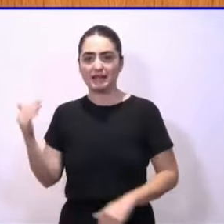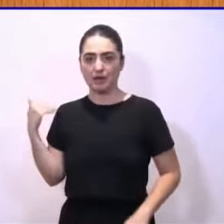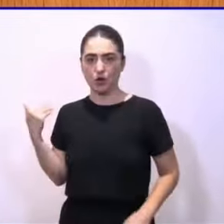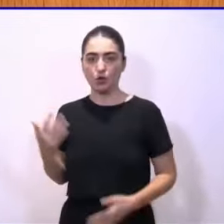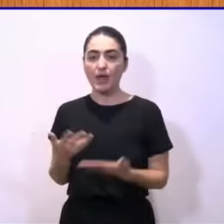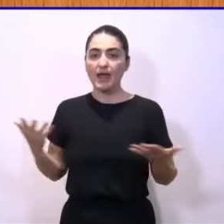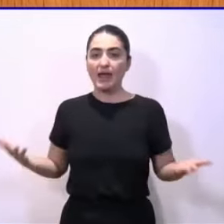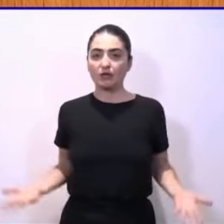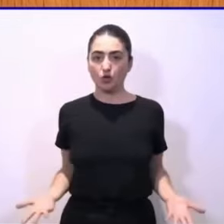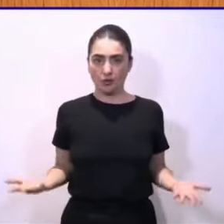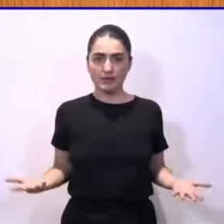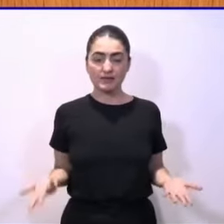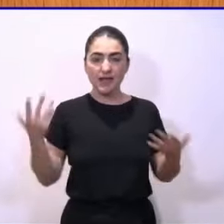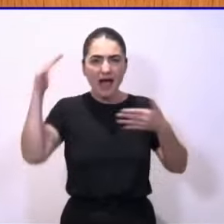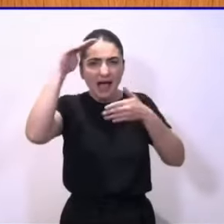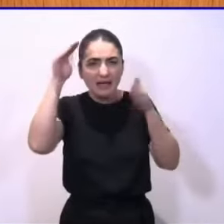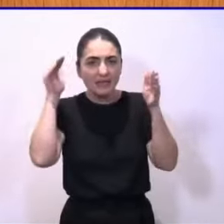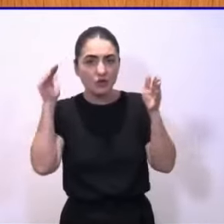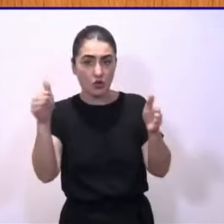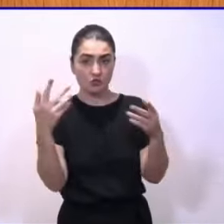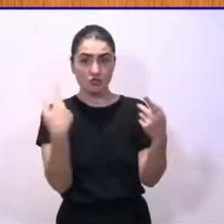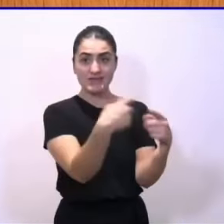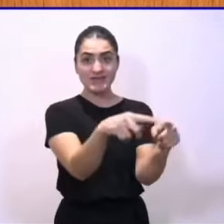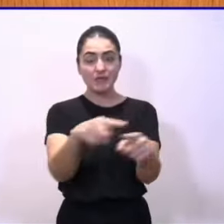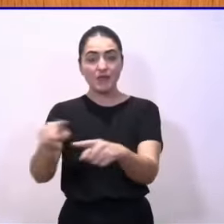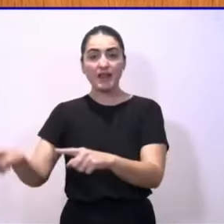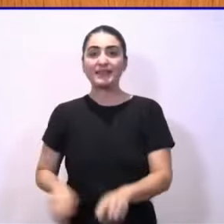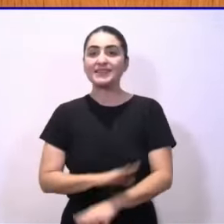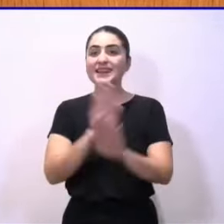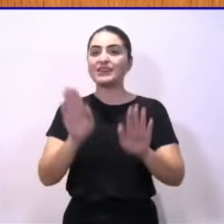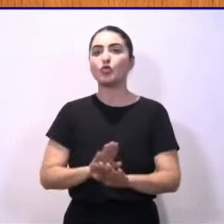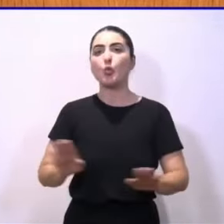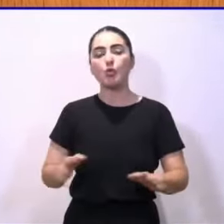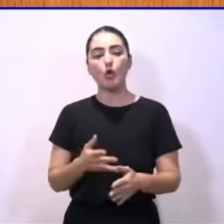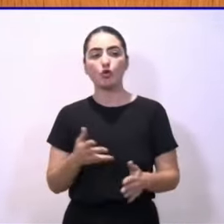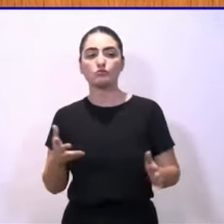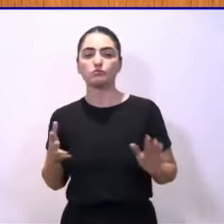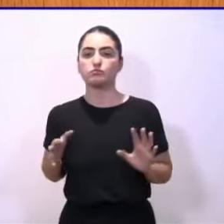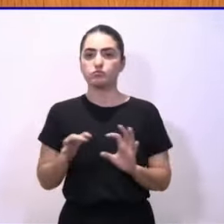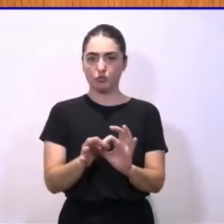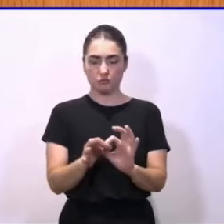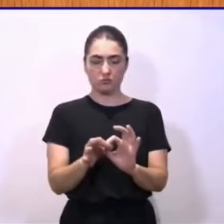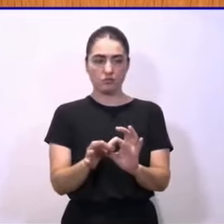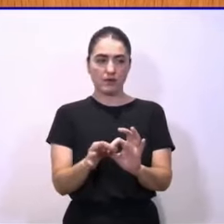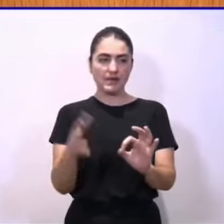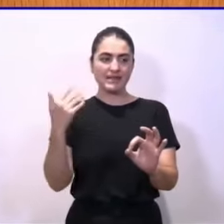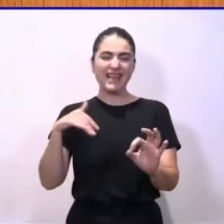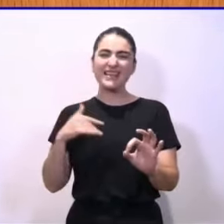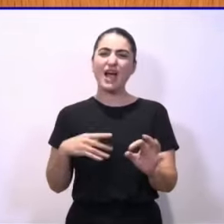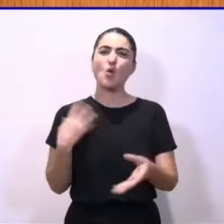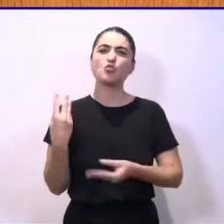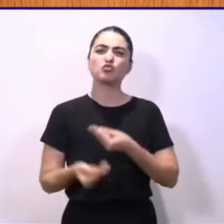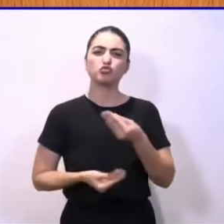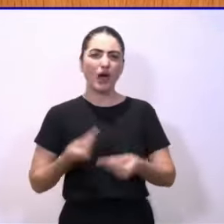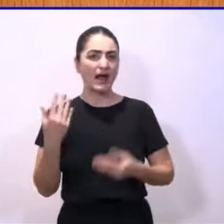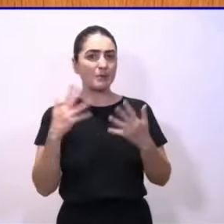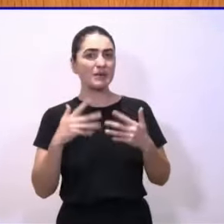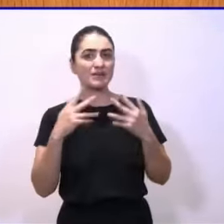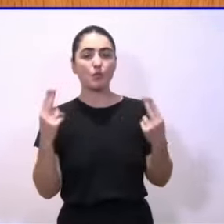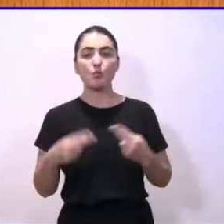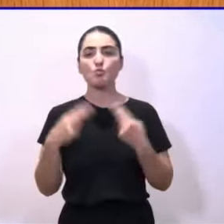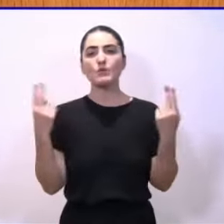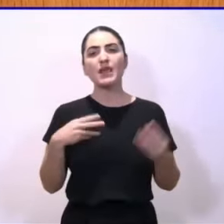tanto, atendamos las distintas resoluciones en este sentido. Dejemos de utilizar a la Administración